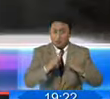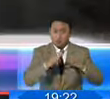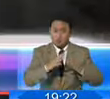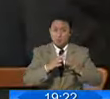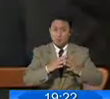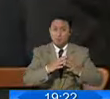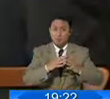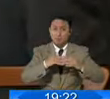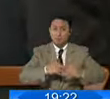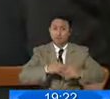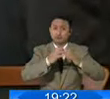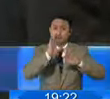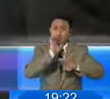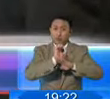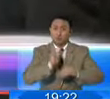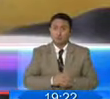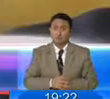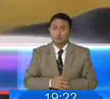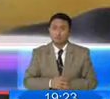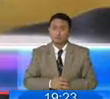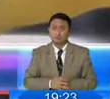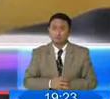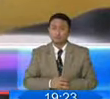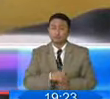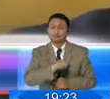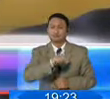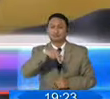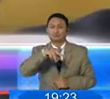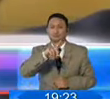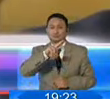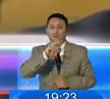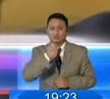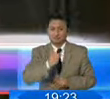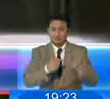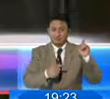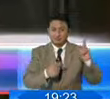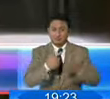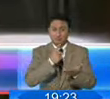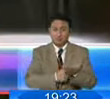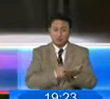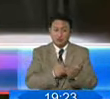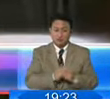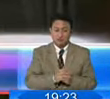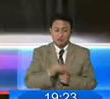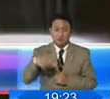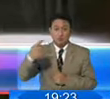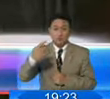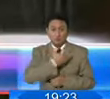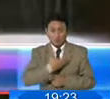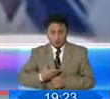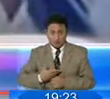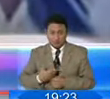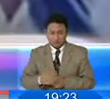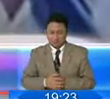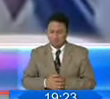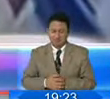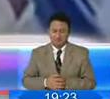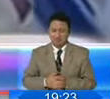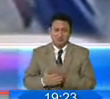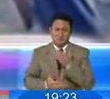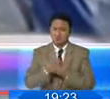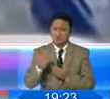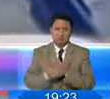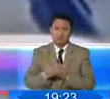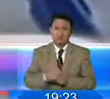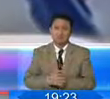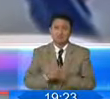país. Pero para el analista Andrés León, la situación política del país para el próximo gobernante no es fácil, más aún con las dudas en